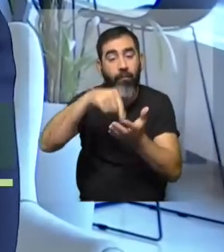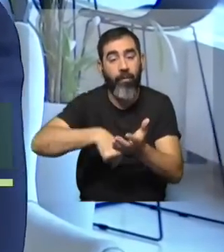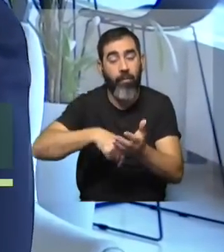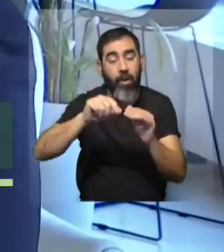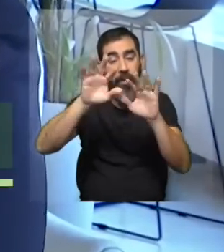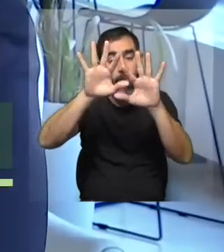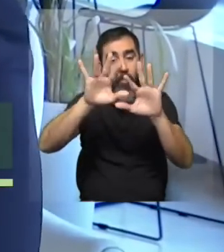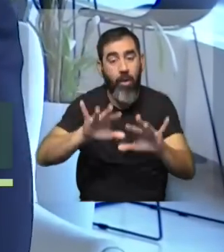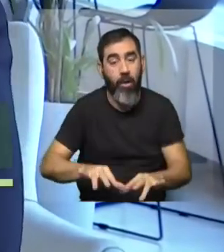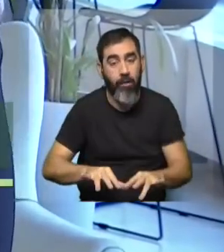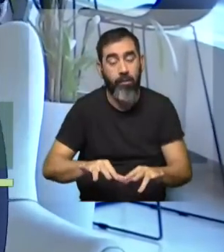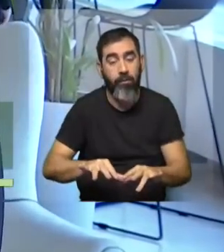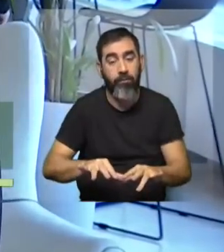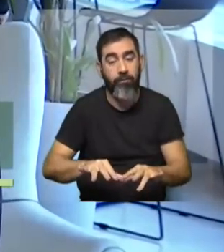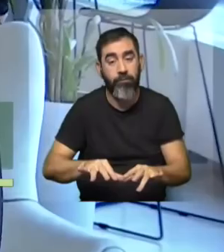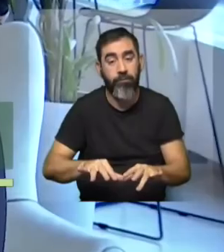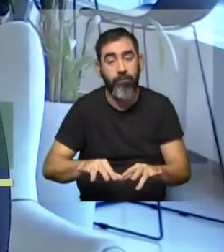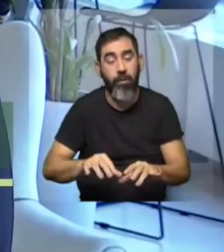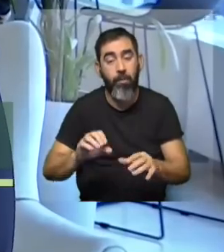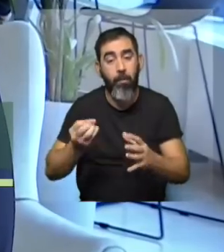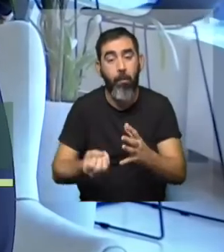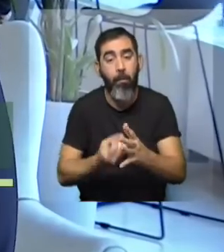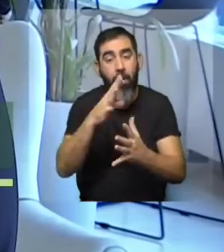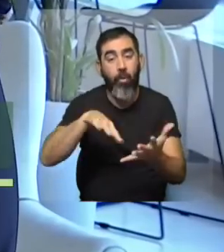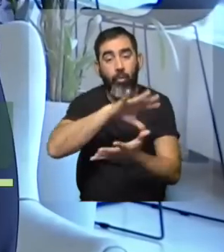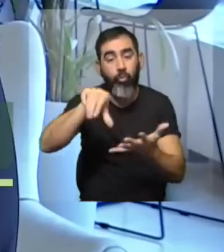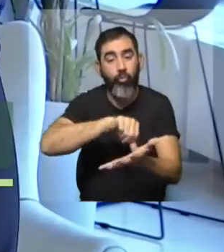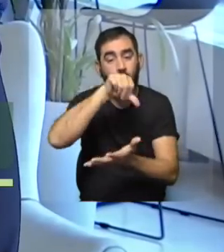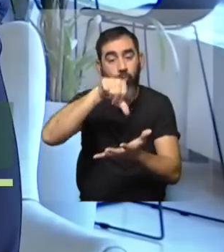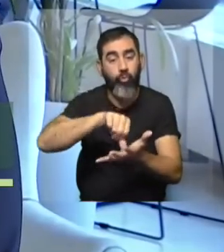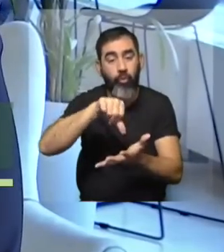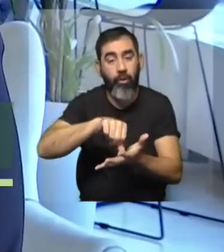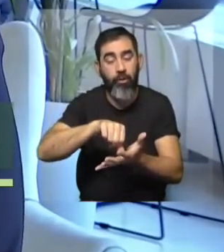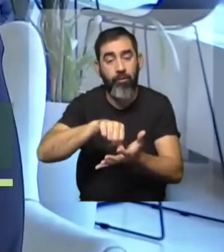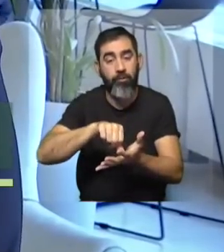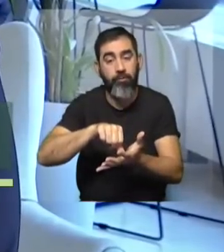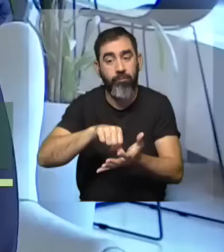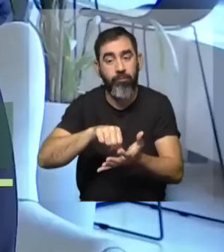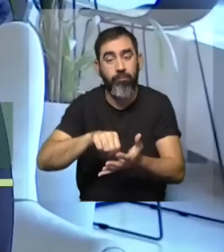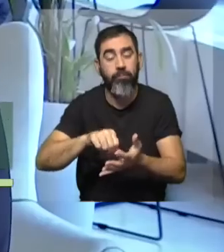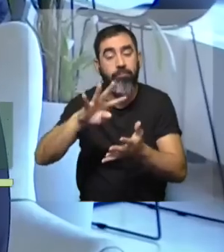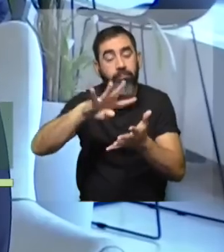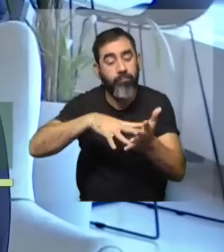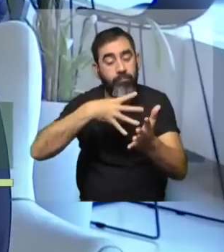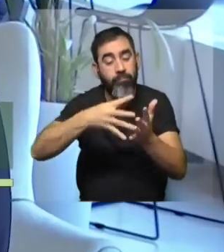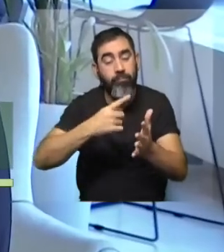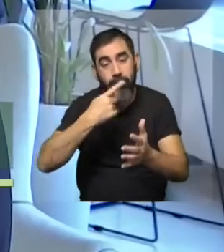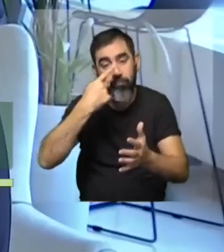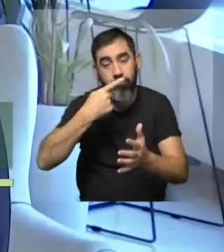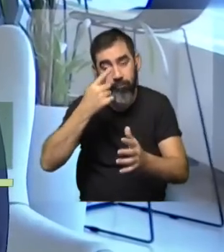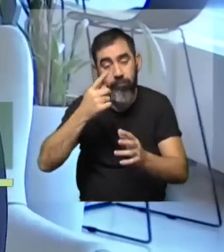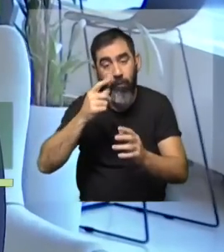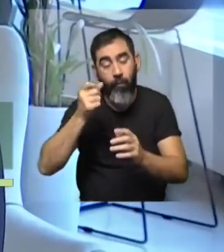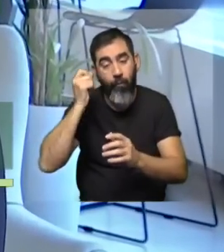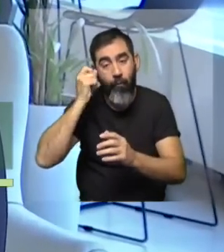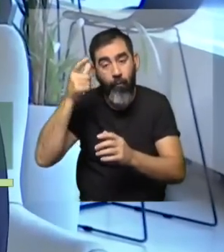de intención con mercosidades que trazan una bitácora muy interesante de